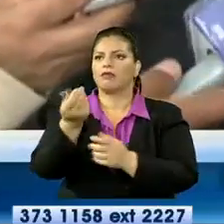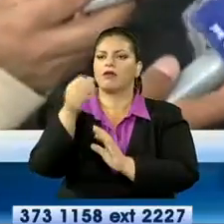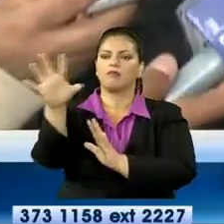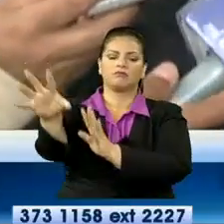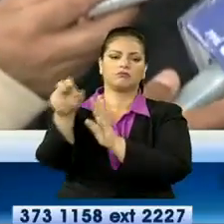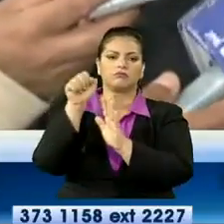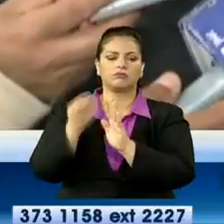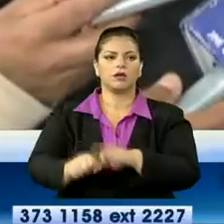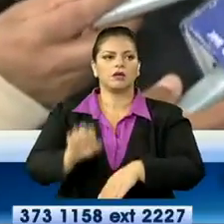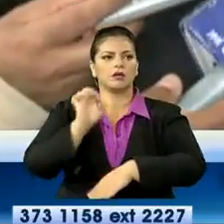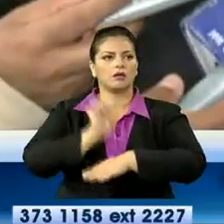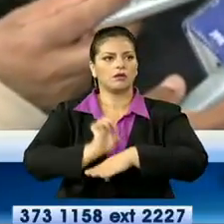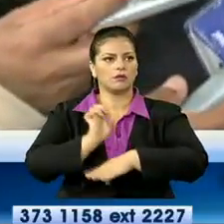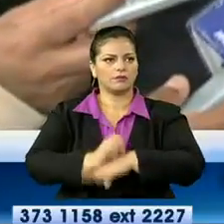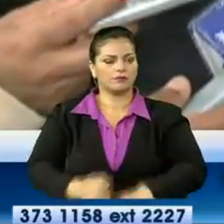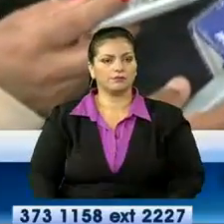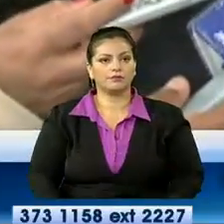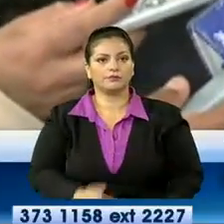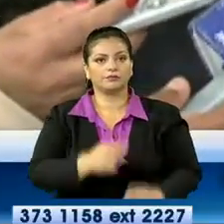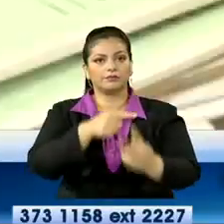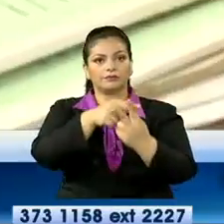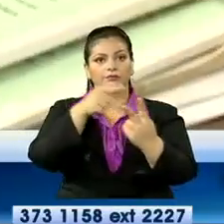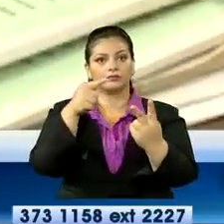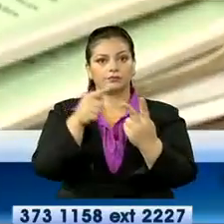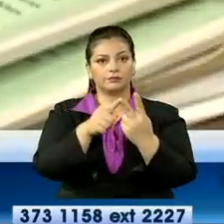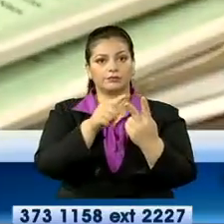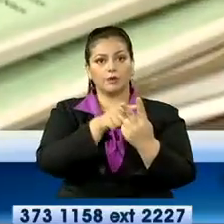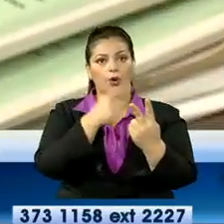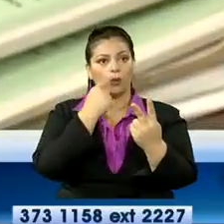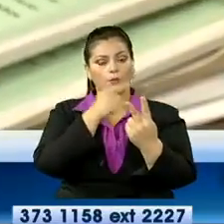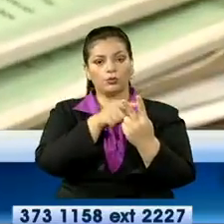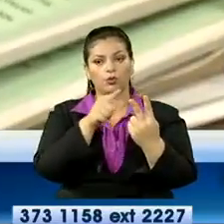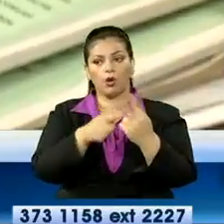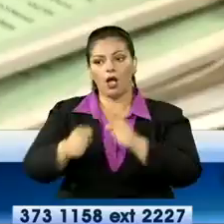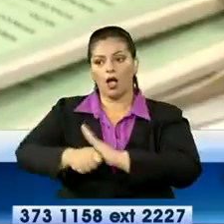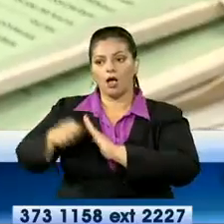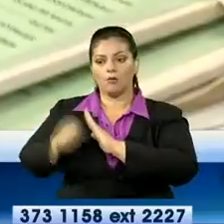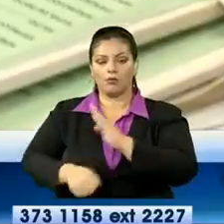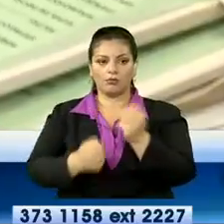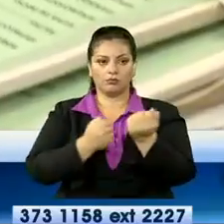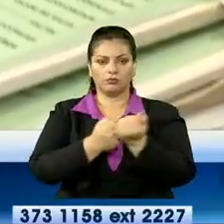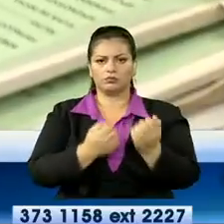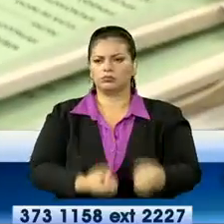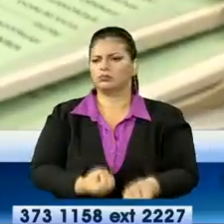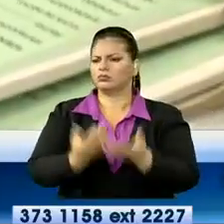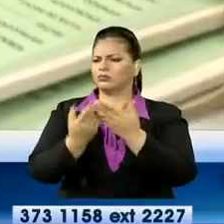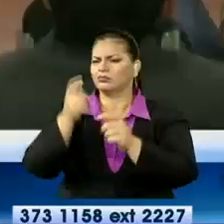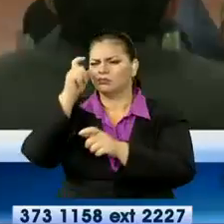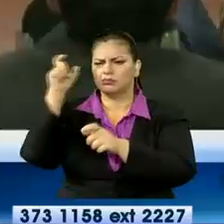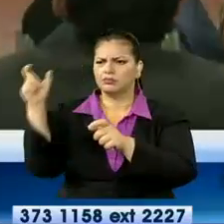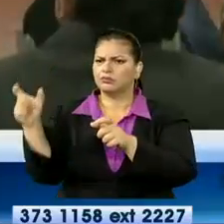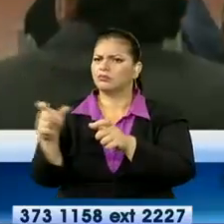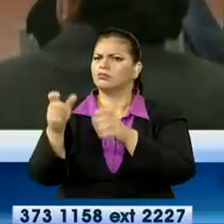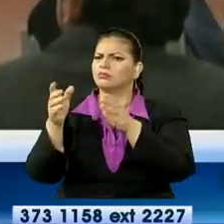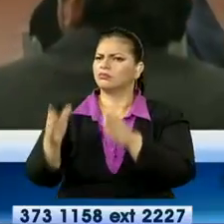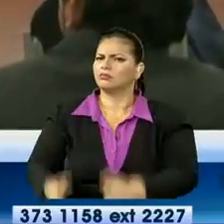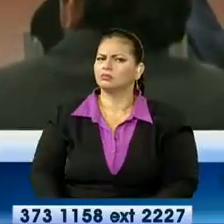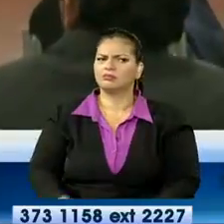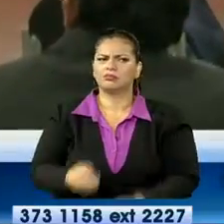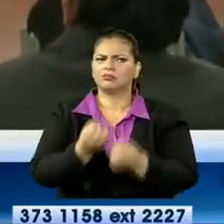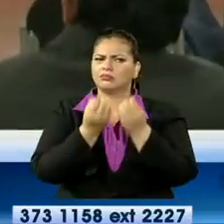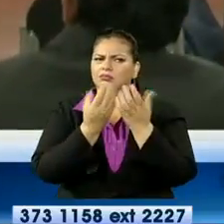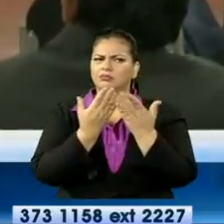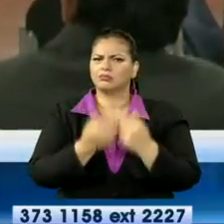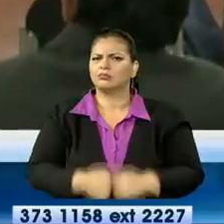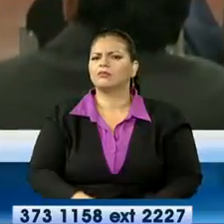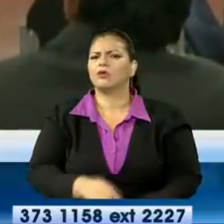de Carlos Pareja Giannuzzelli, Reinaldo Zambrano, indicó que los agravantes a los que hizo referencia el fiscal en torno a que han participado 2 o